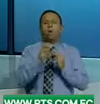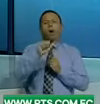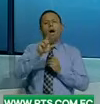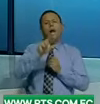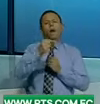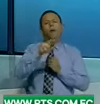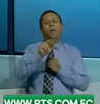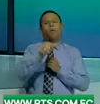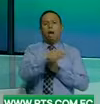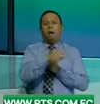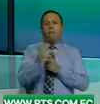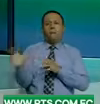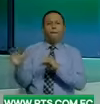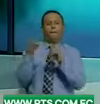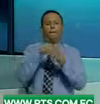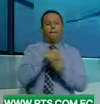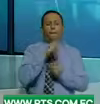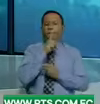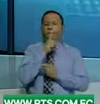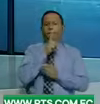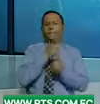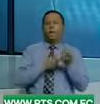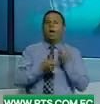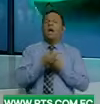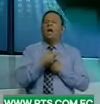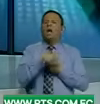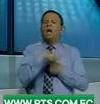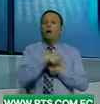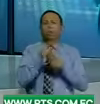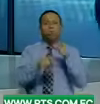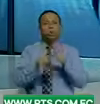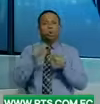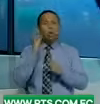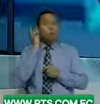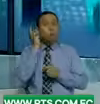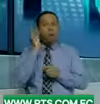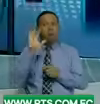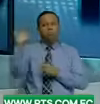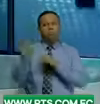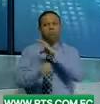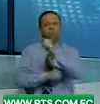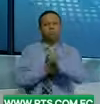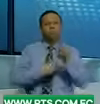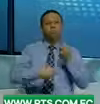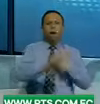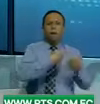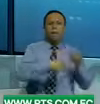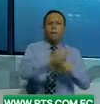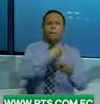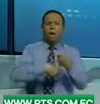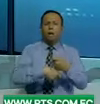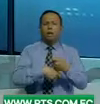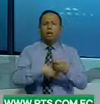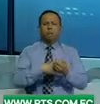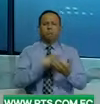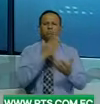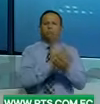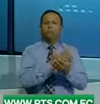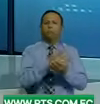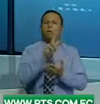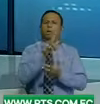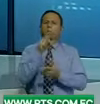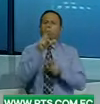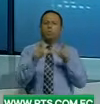ese país y que se dedicaba a la trata de personas. El operativo dejó 21 detenidos y se rescató a cerca de